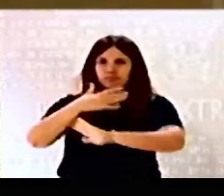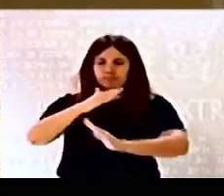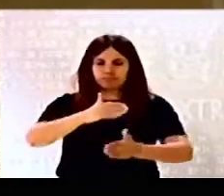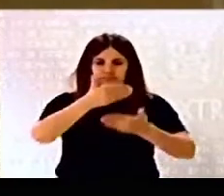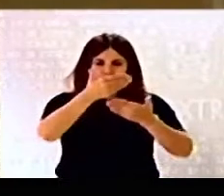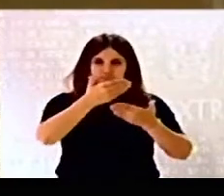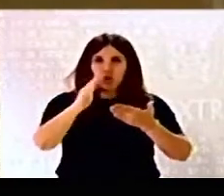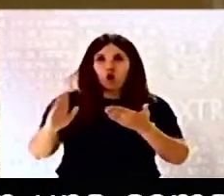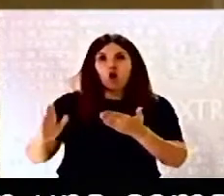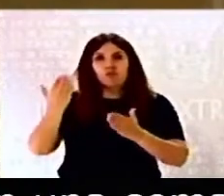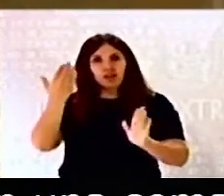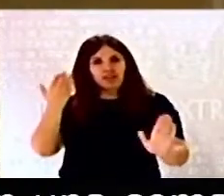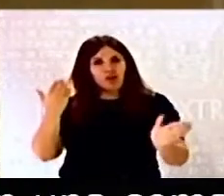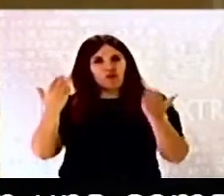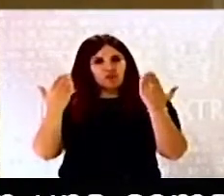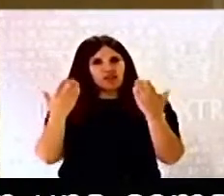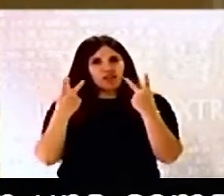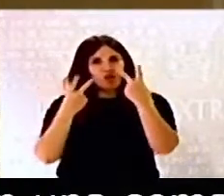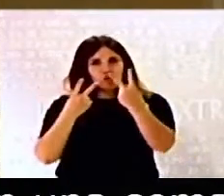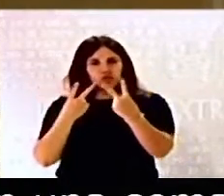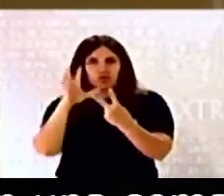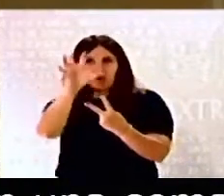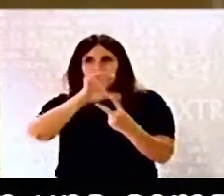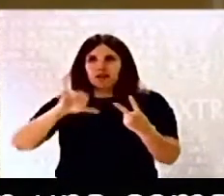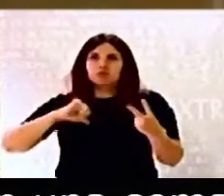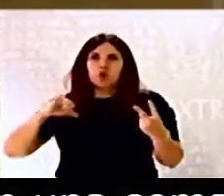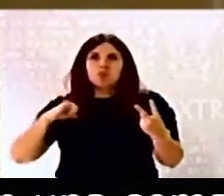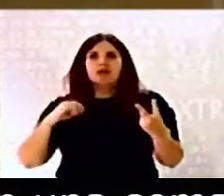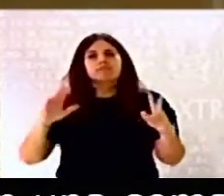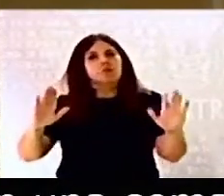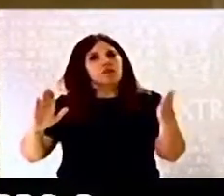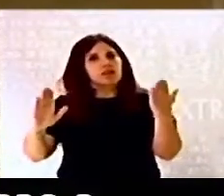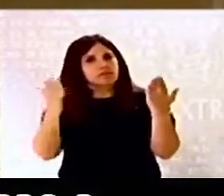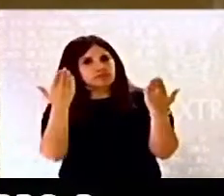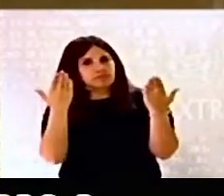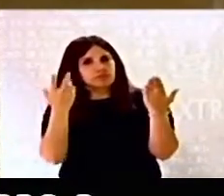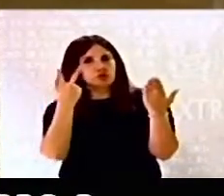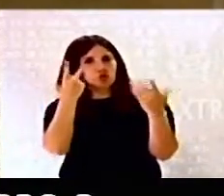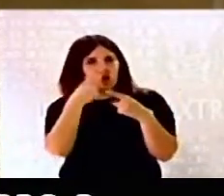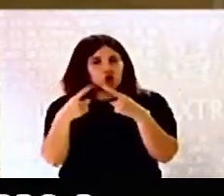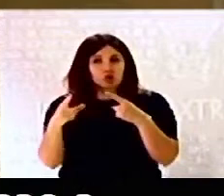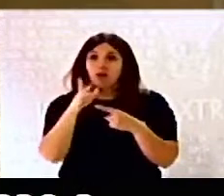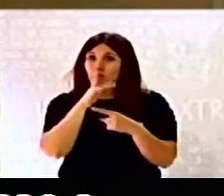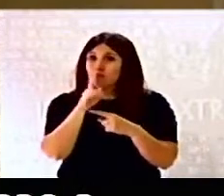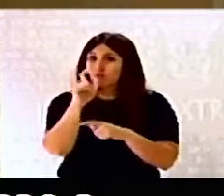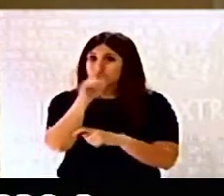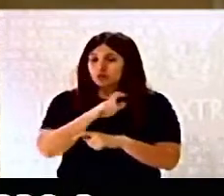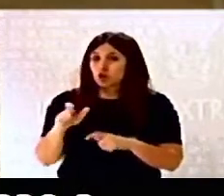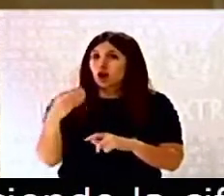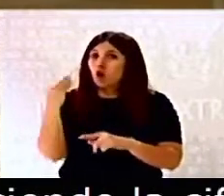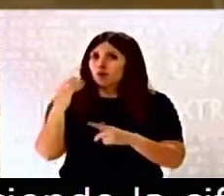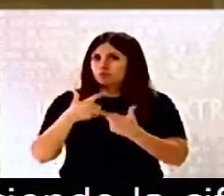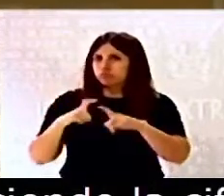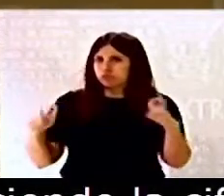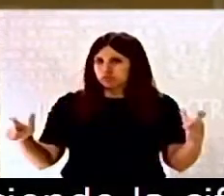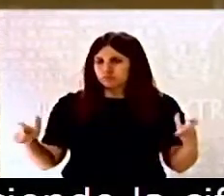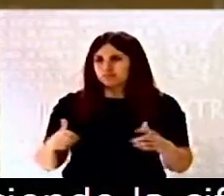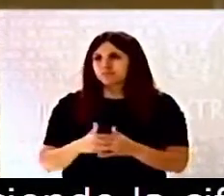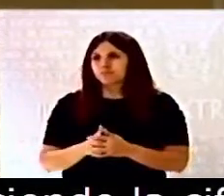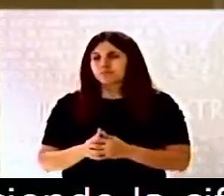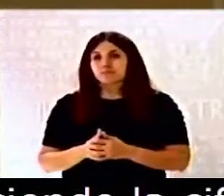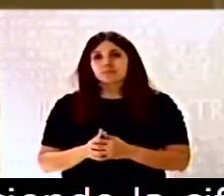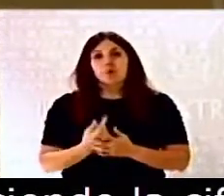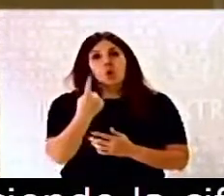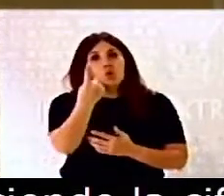dos cosas a las comunidades autónomas porque ya estaban creciendo las cifras de incidencia, sobre todo en la población joven. Una era poder